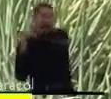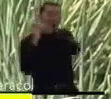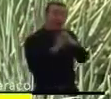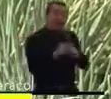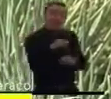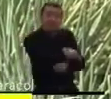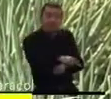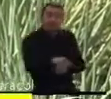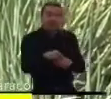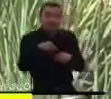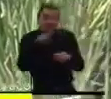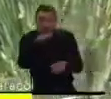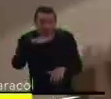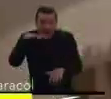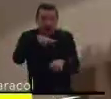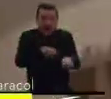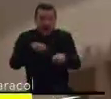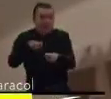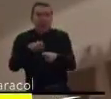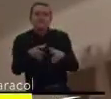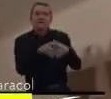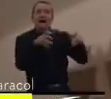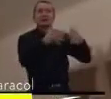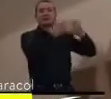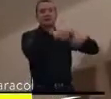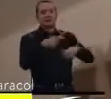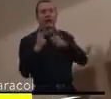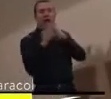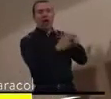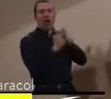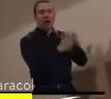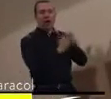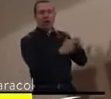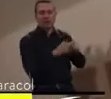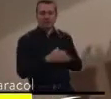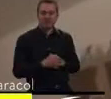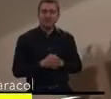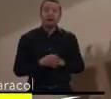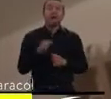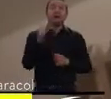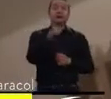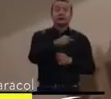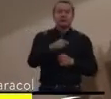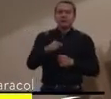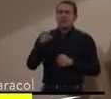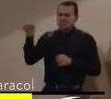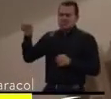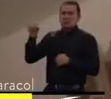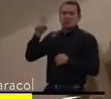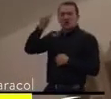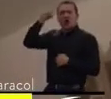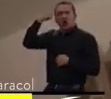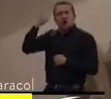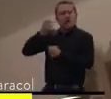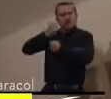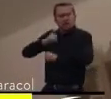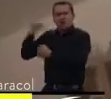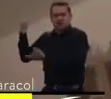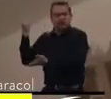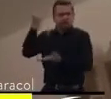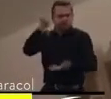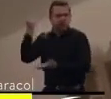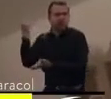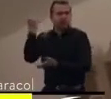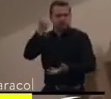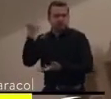pequeños productores. Los esfuerzos que estamos haciendo y que está haciendo el Gobierno Nacional tengan criterios y tengan